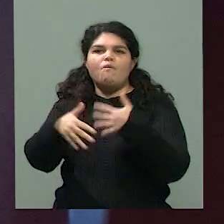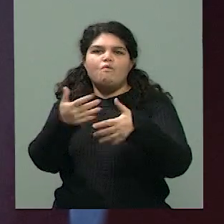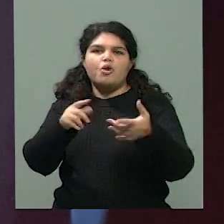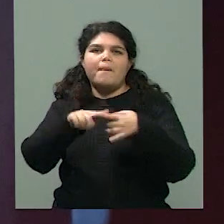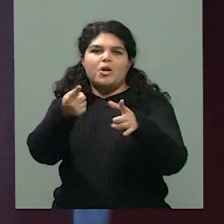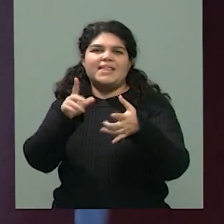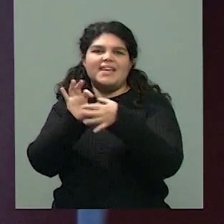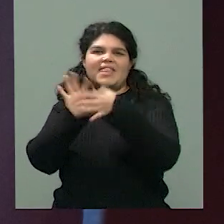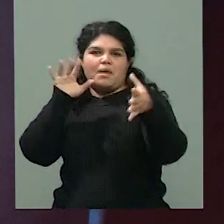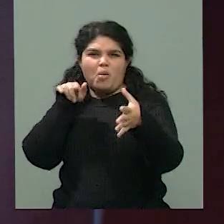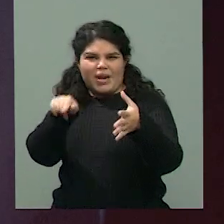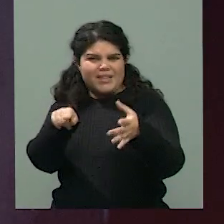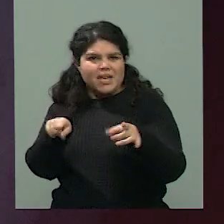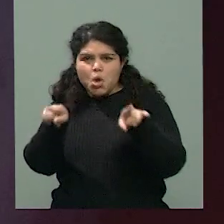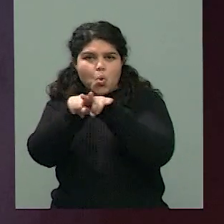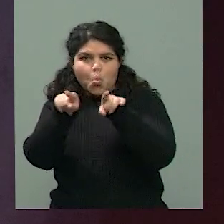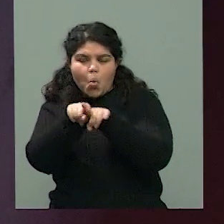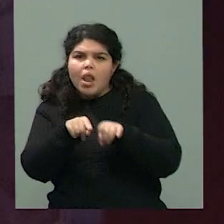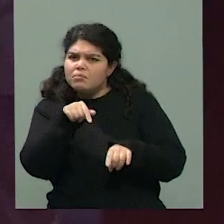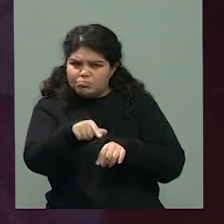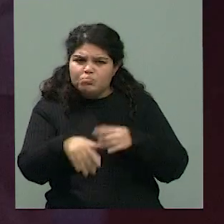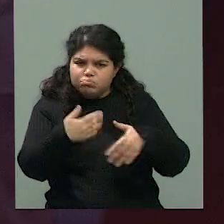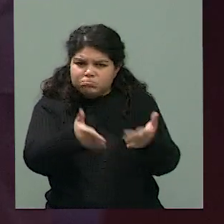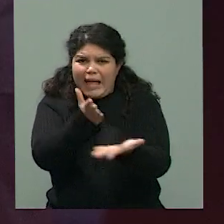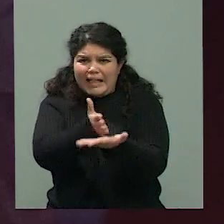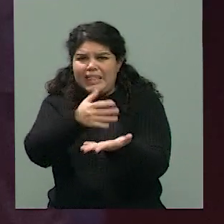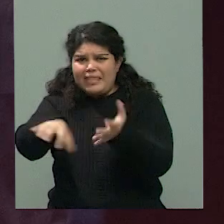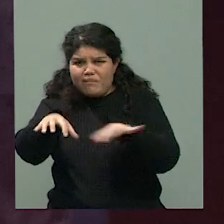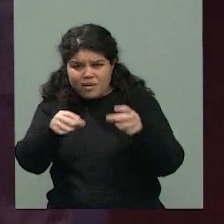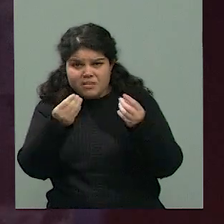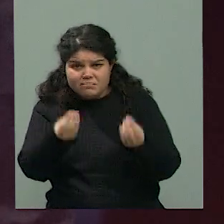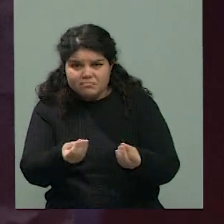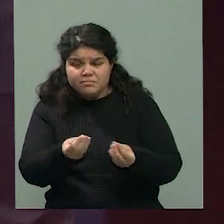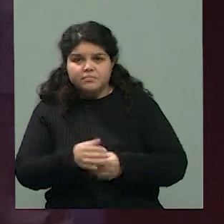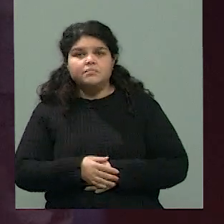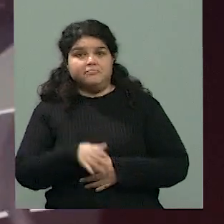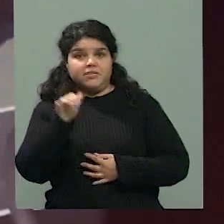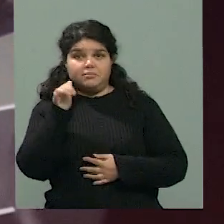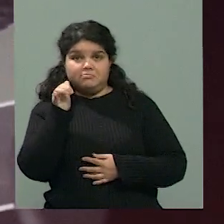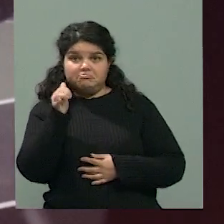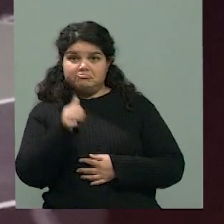Estados Unidos. Yo creo que sí, porque de paso los republicanos y demócratas